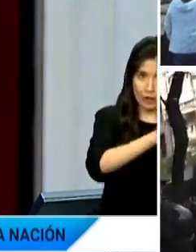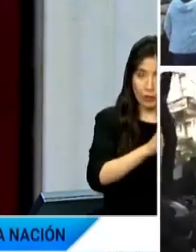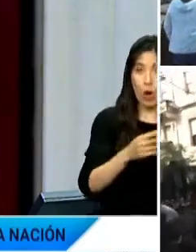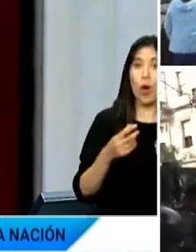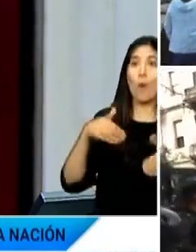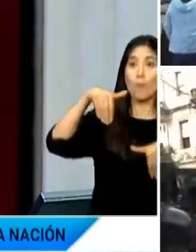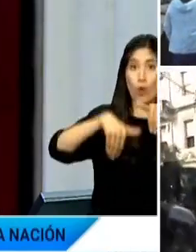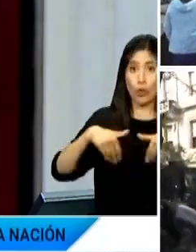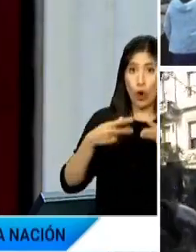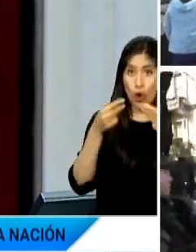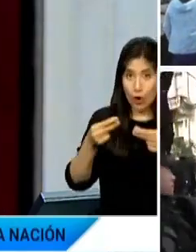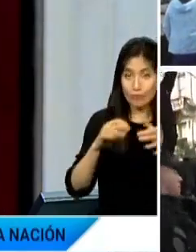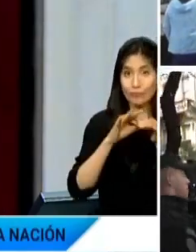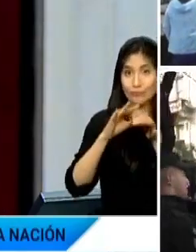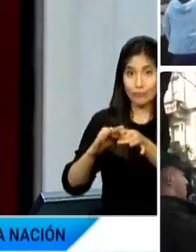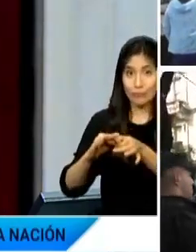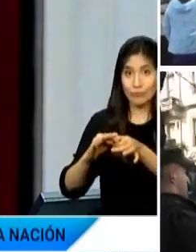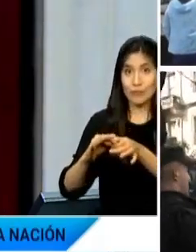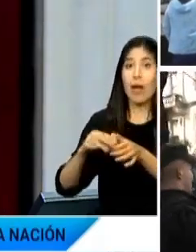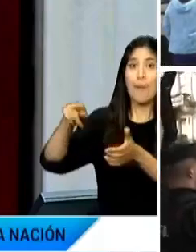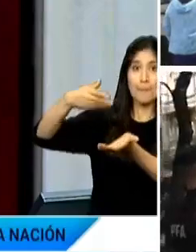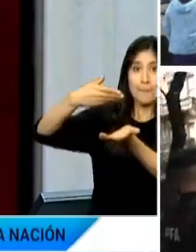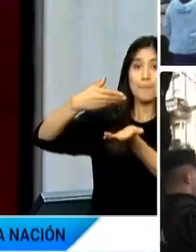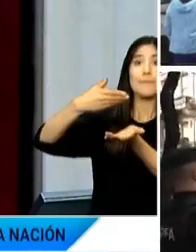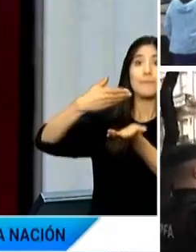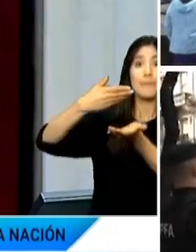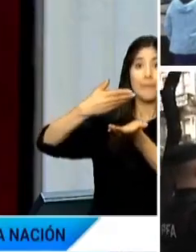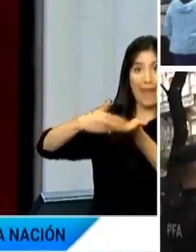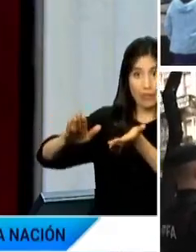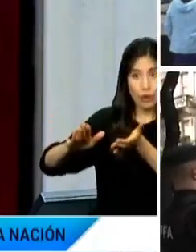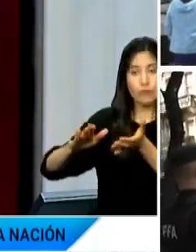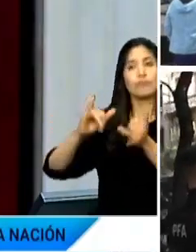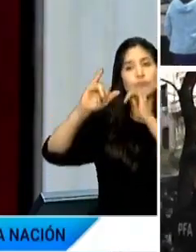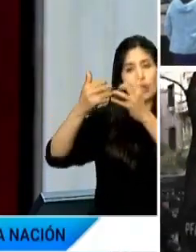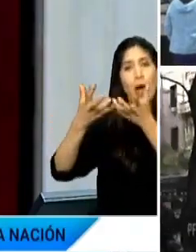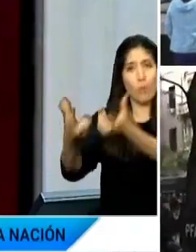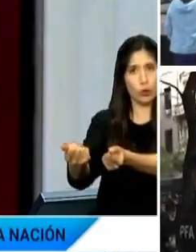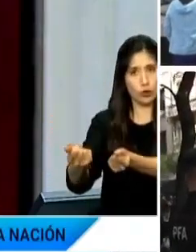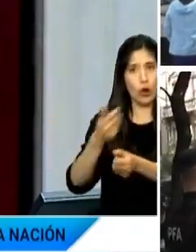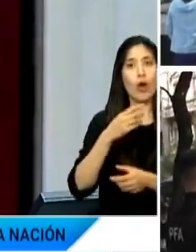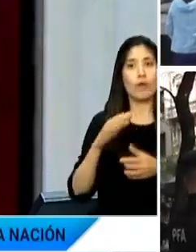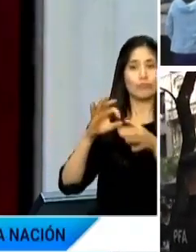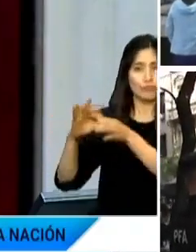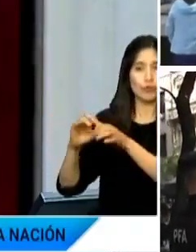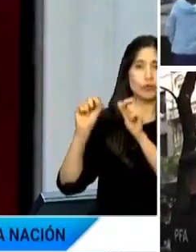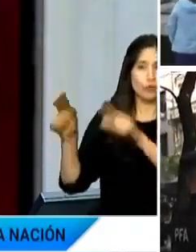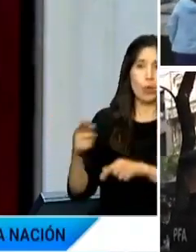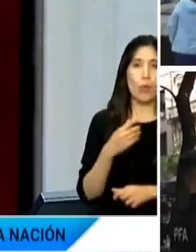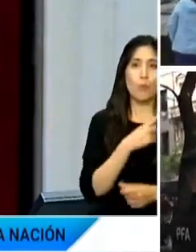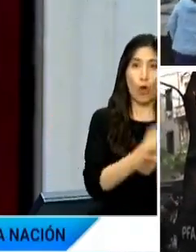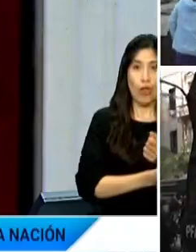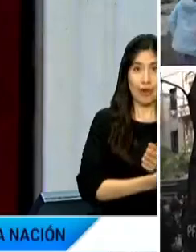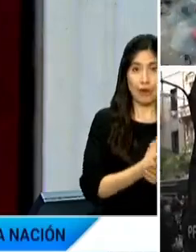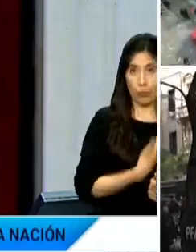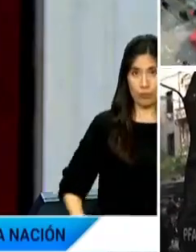El voto por la negativa se acepta la observación o veto total del Poder Ejecutivo. Negativo con mi ley,